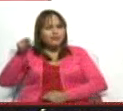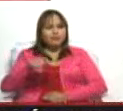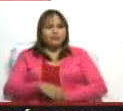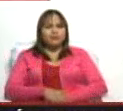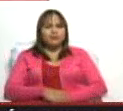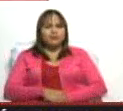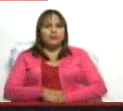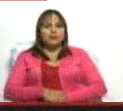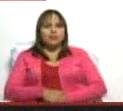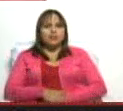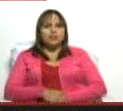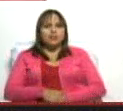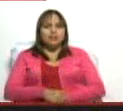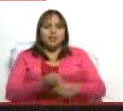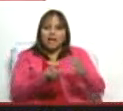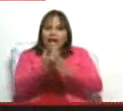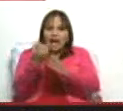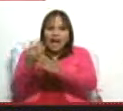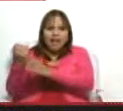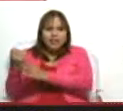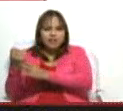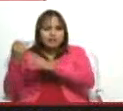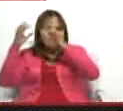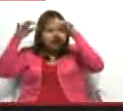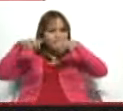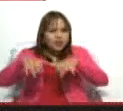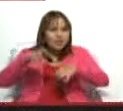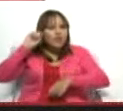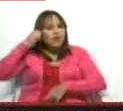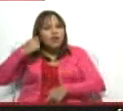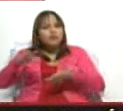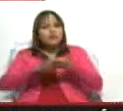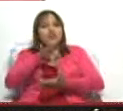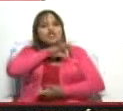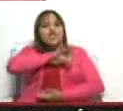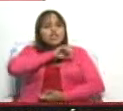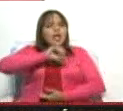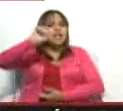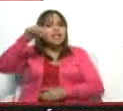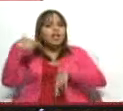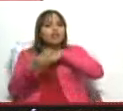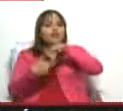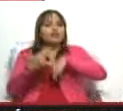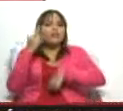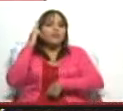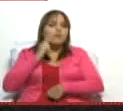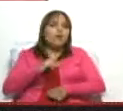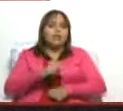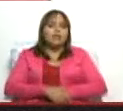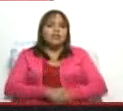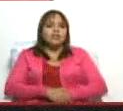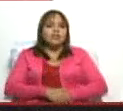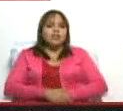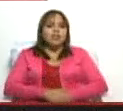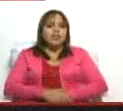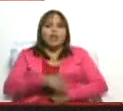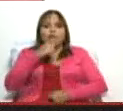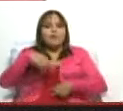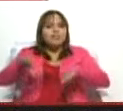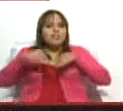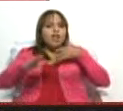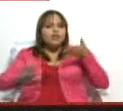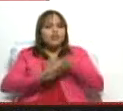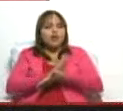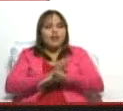en el Jardín Botánico. Declaró el carácter socialista de la revolución bolivariana. Discurso antiimperialista.